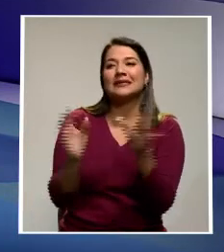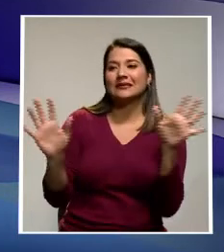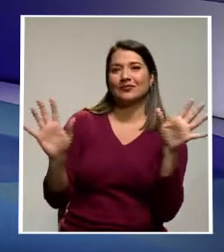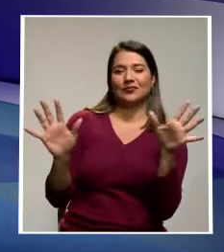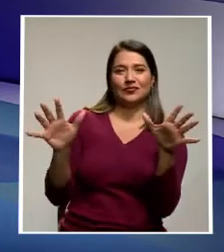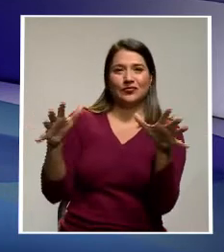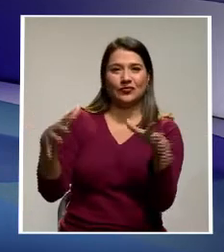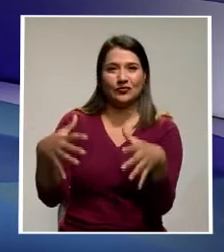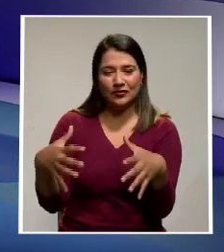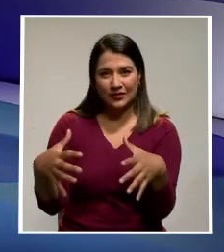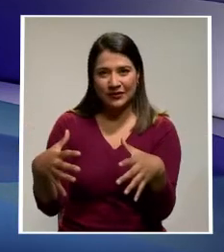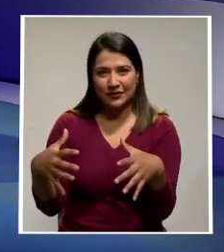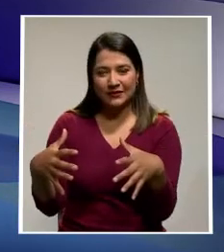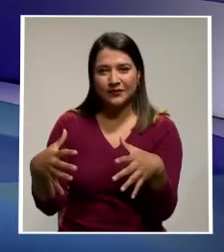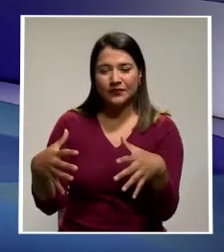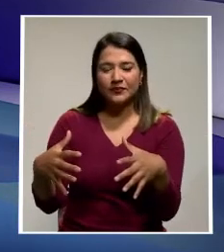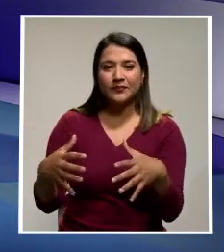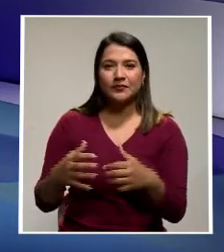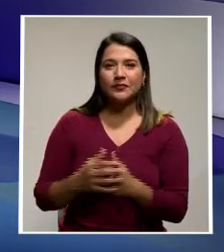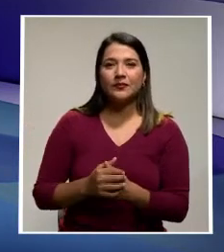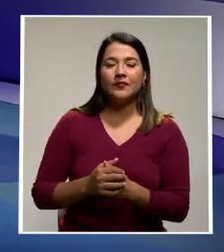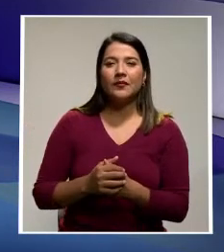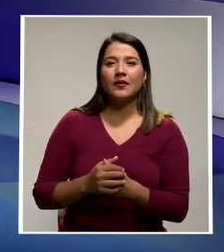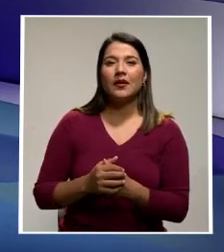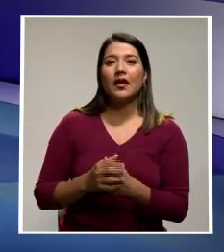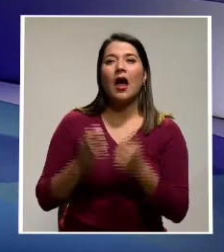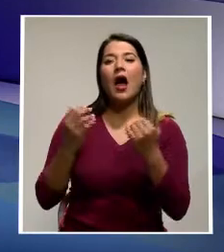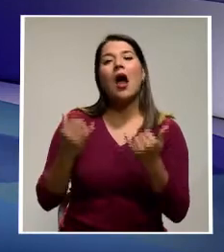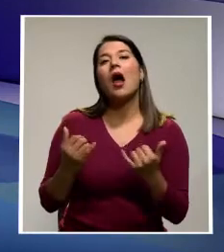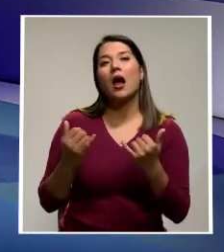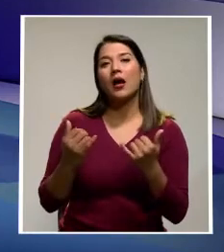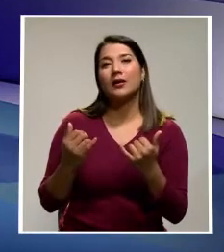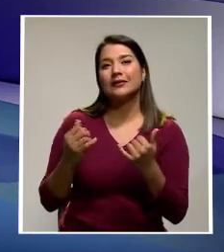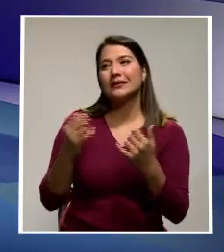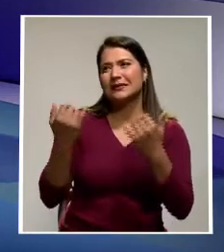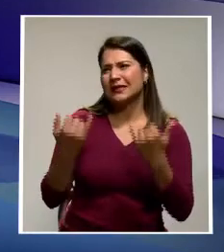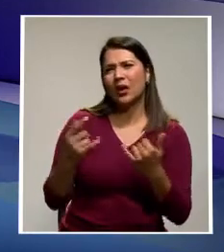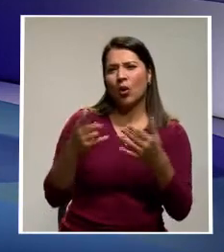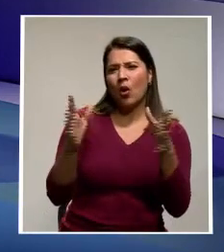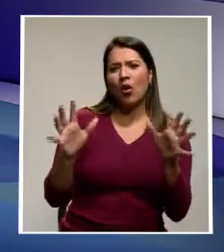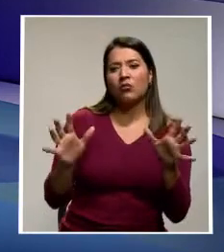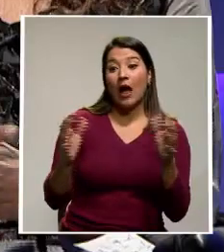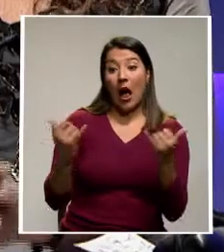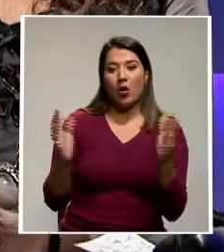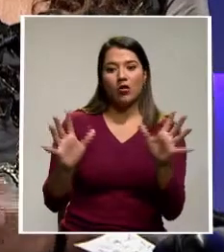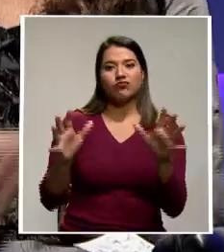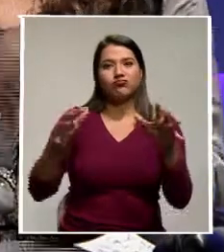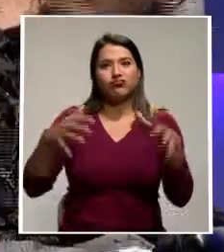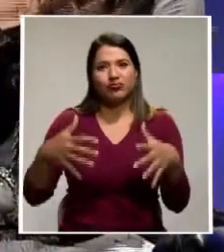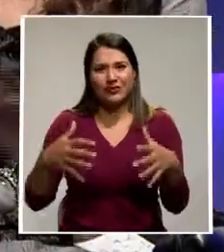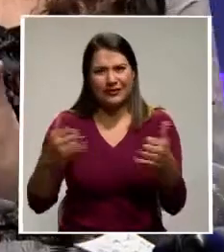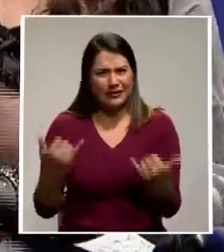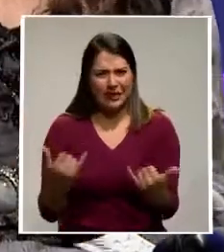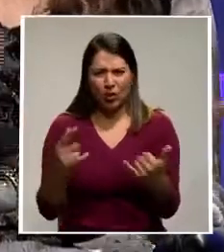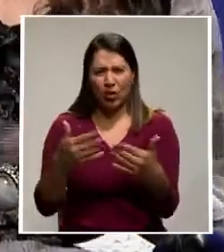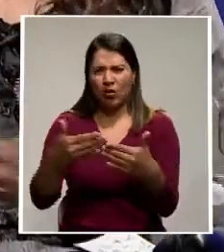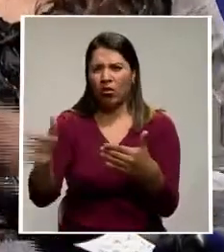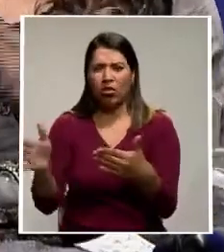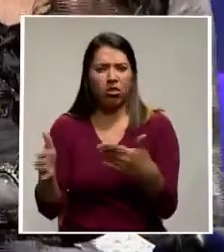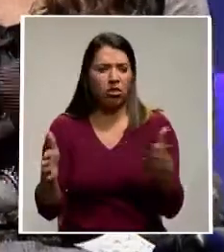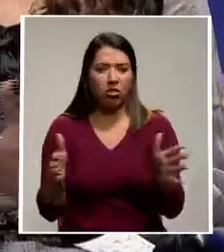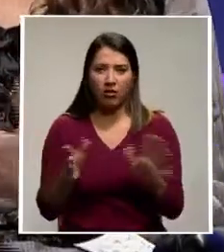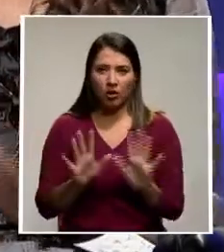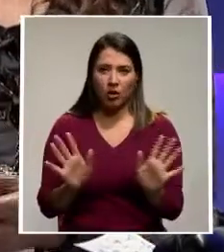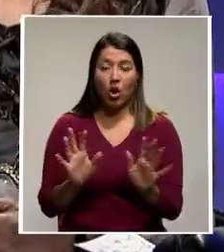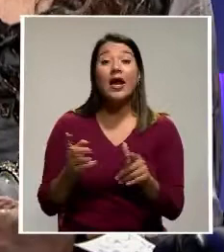de Fritjof Capra que de Descartes. Entonces podemos jugar mucho con